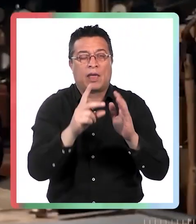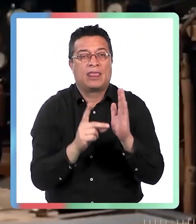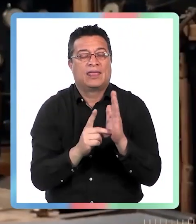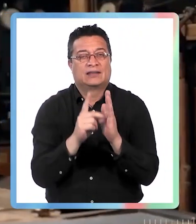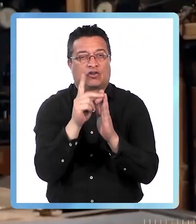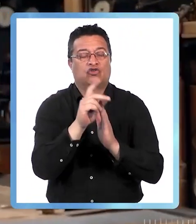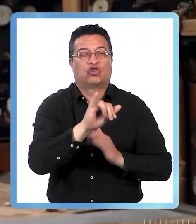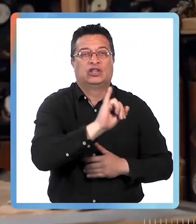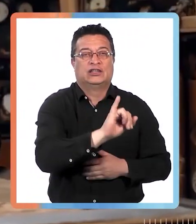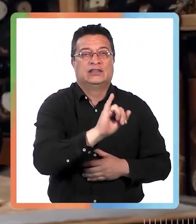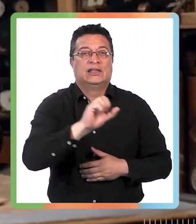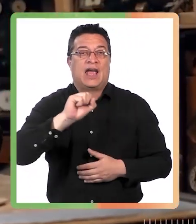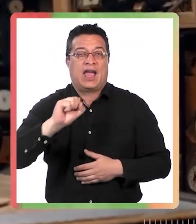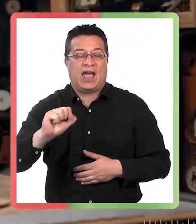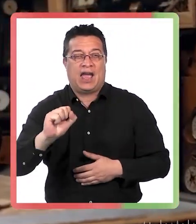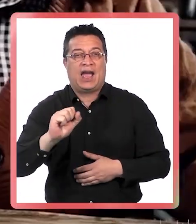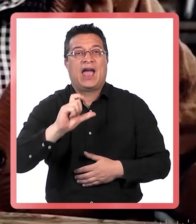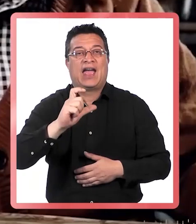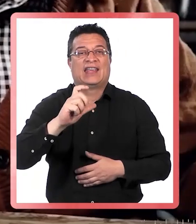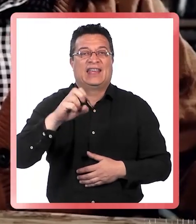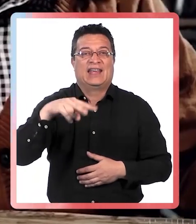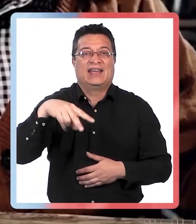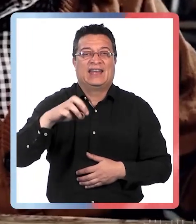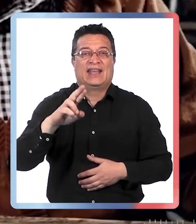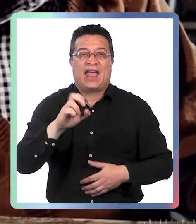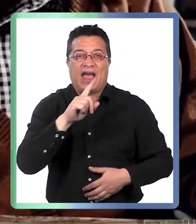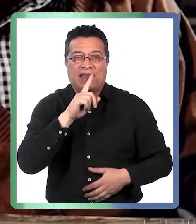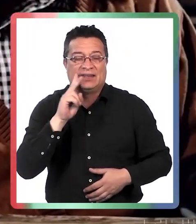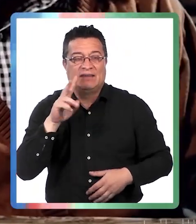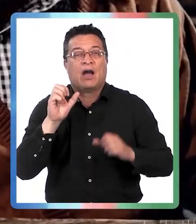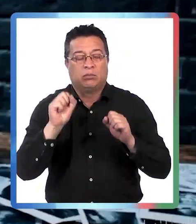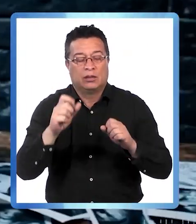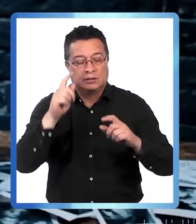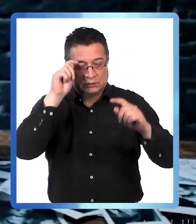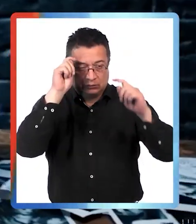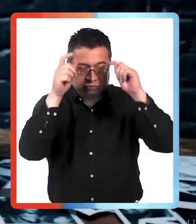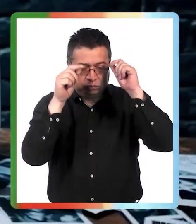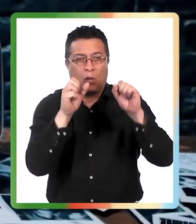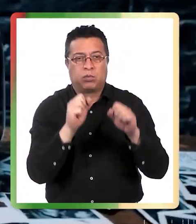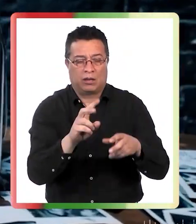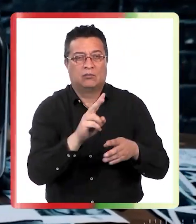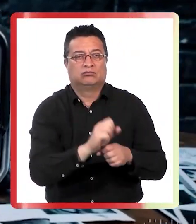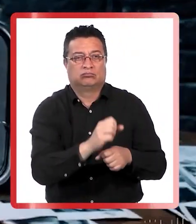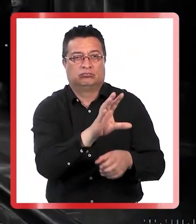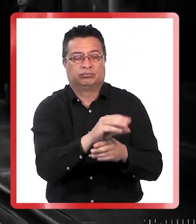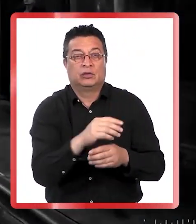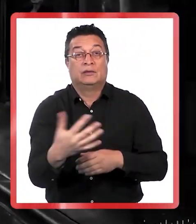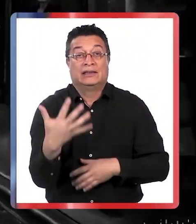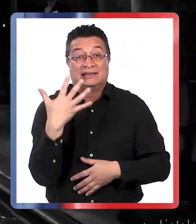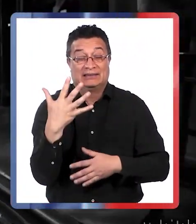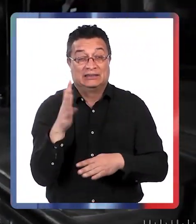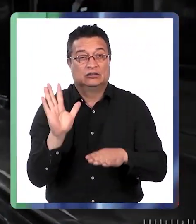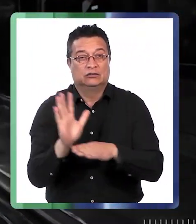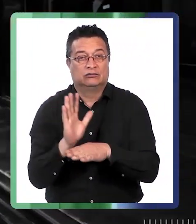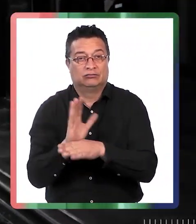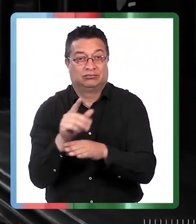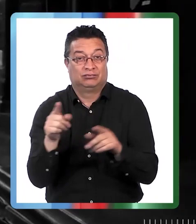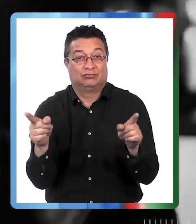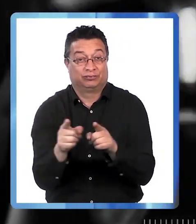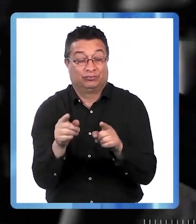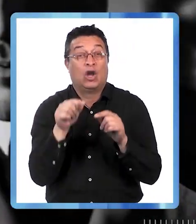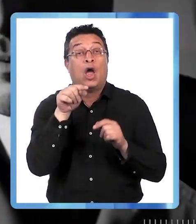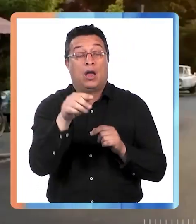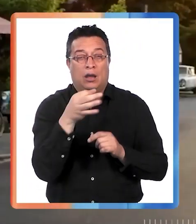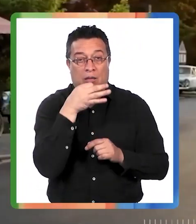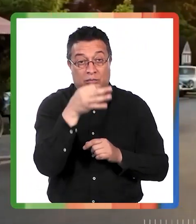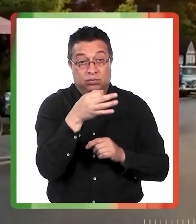de la inteligencia artificial generativa y utilizarla como una herramienta creativa. Tras la proyección de estos 5 cortometrajes, los cineastas